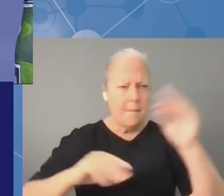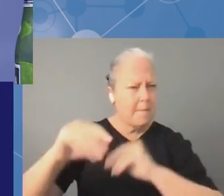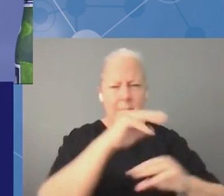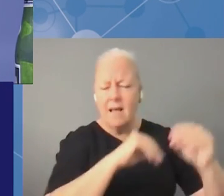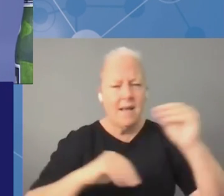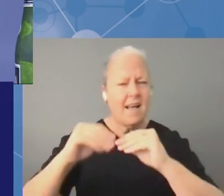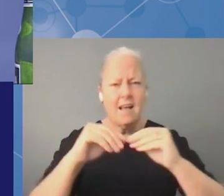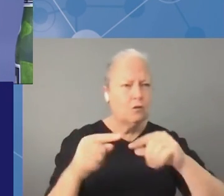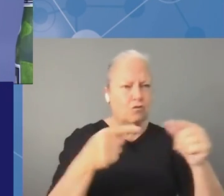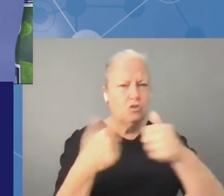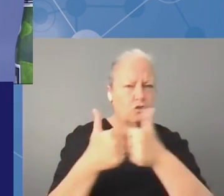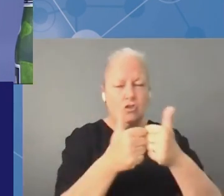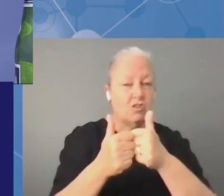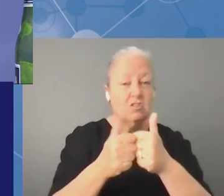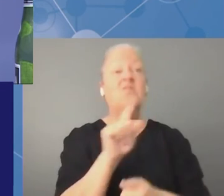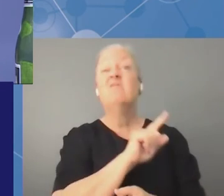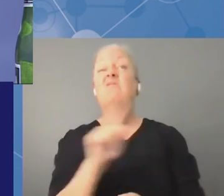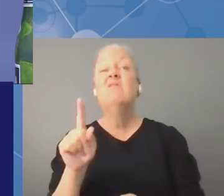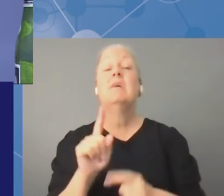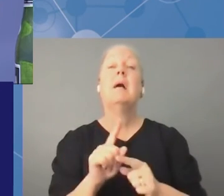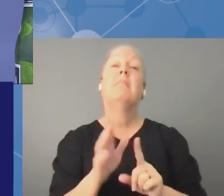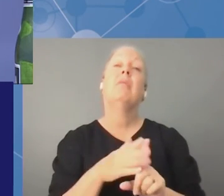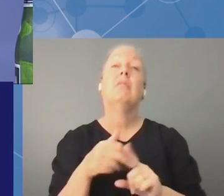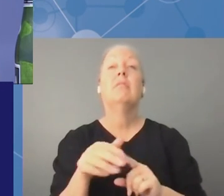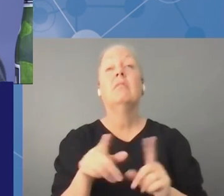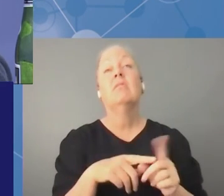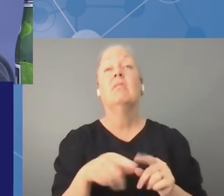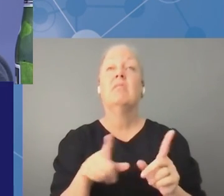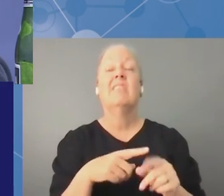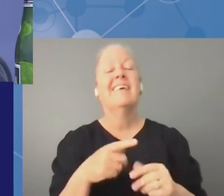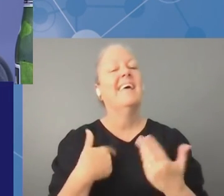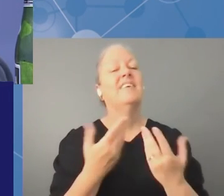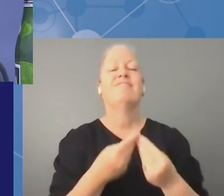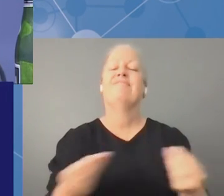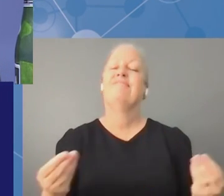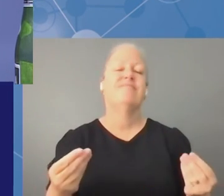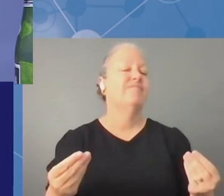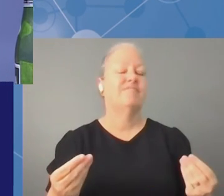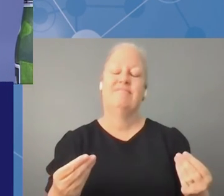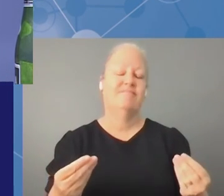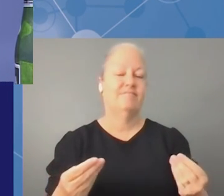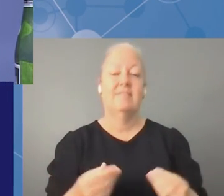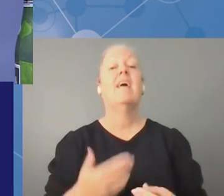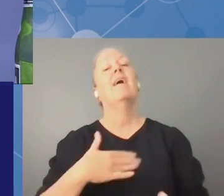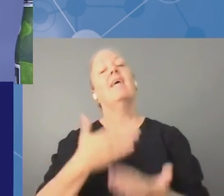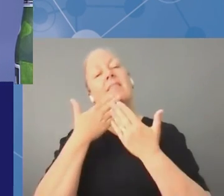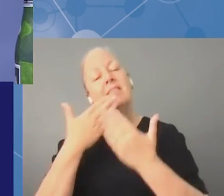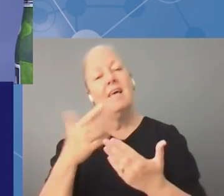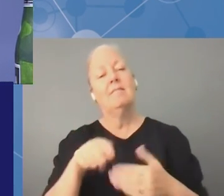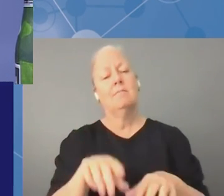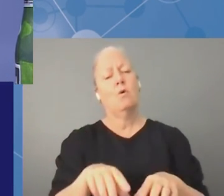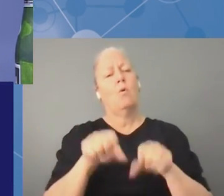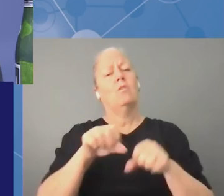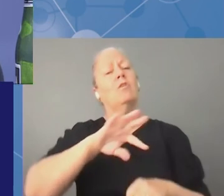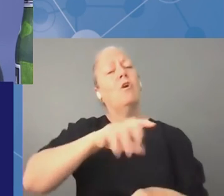que quieren presentar, y pienso que esta cumbre debería ser un lugar donde deberíamos velar porque la voz de